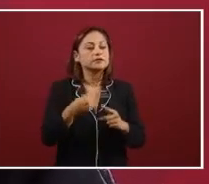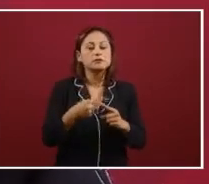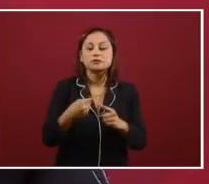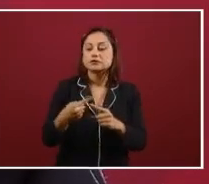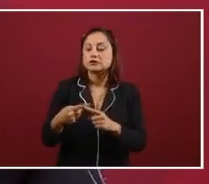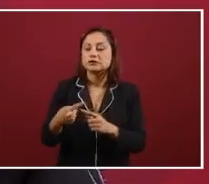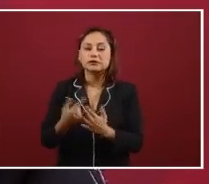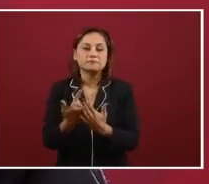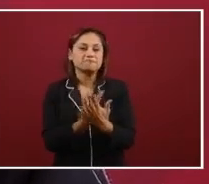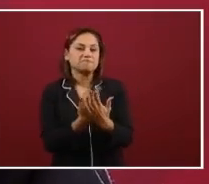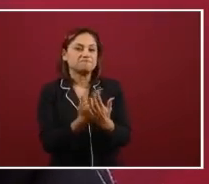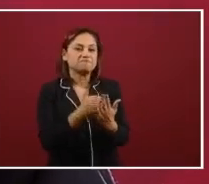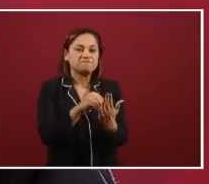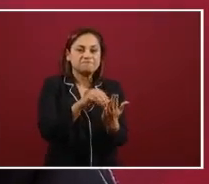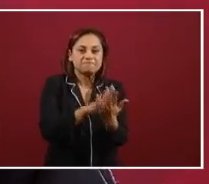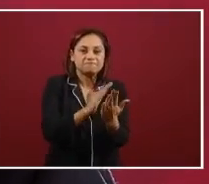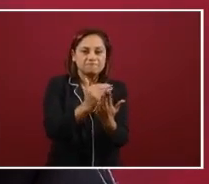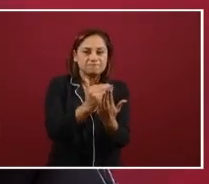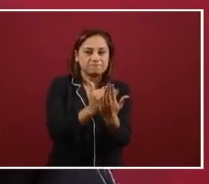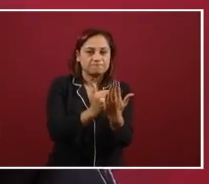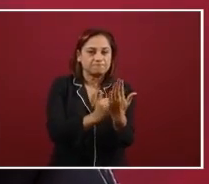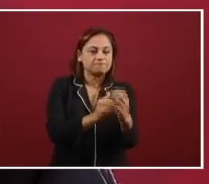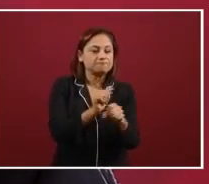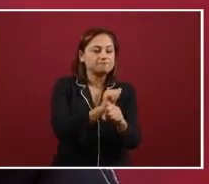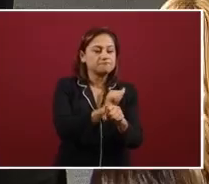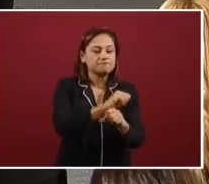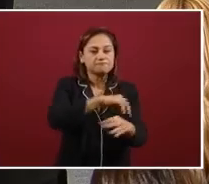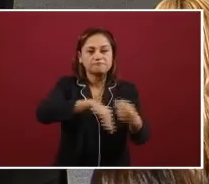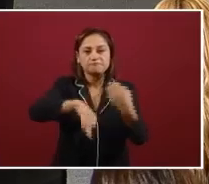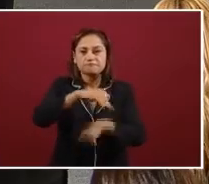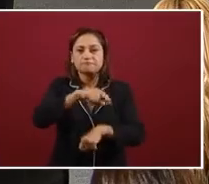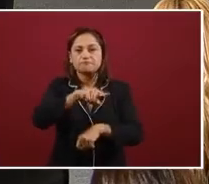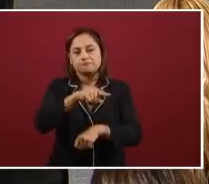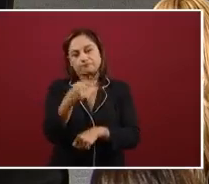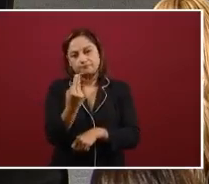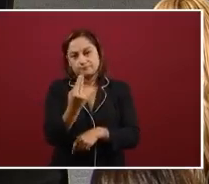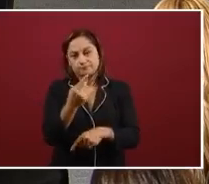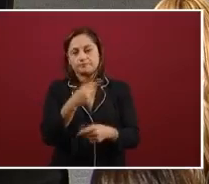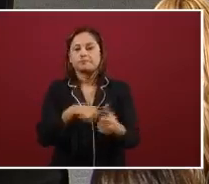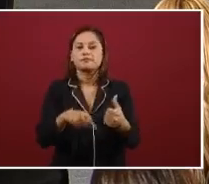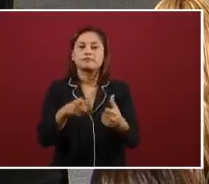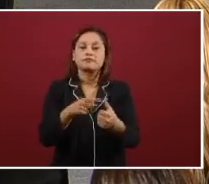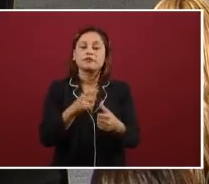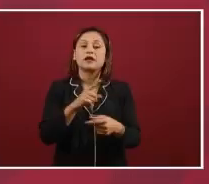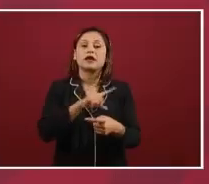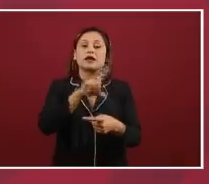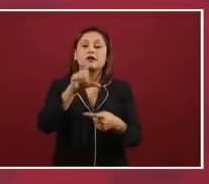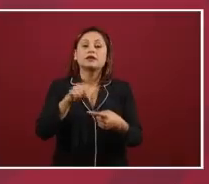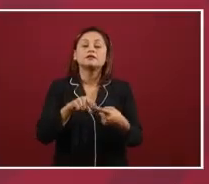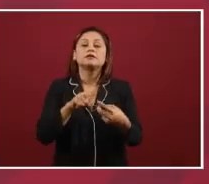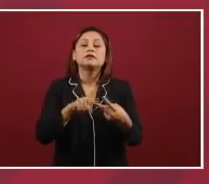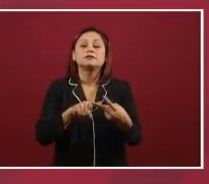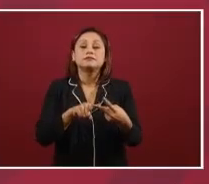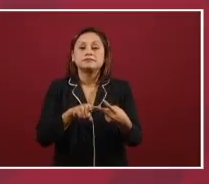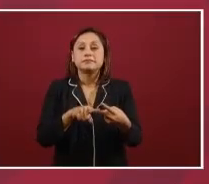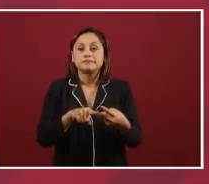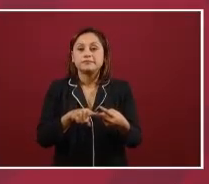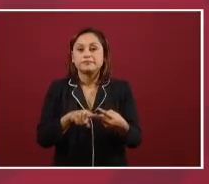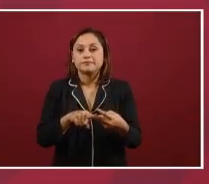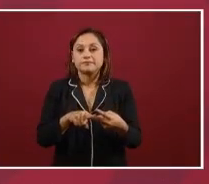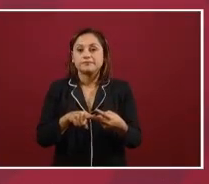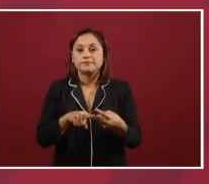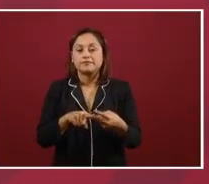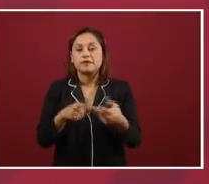control, un registro. Lo otro es ya